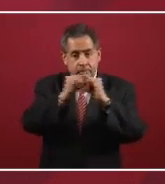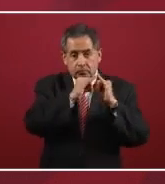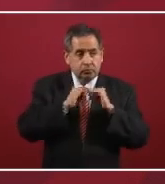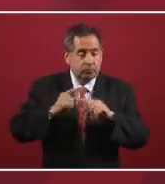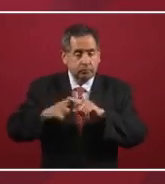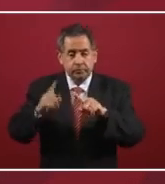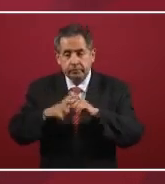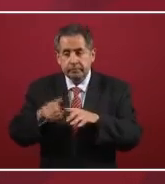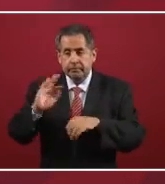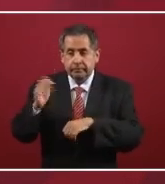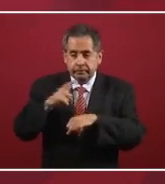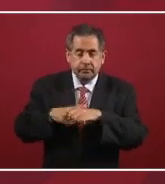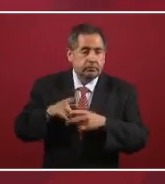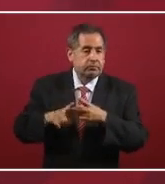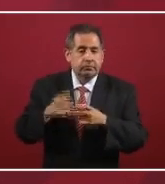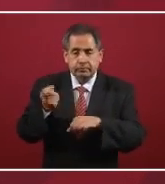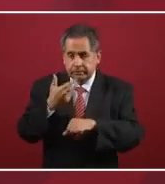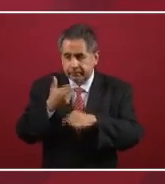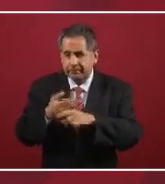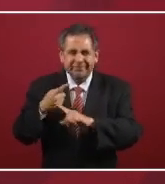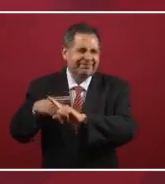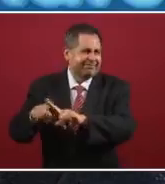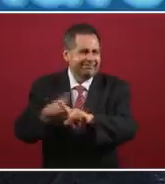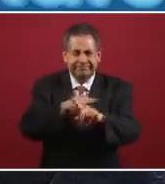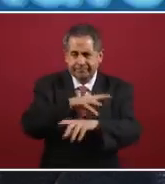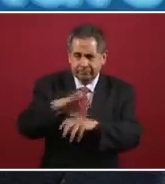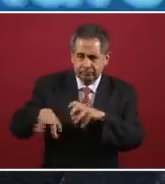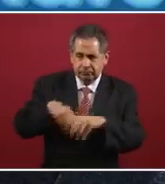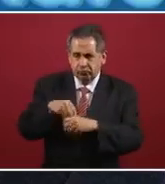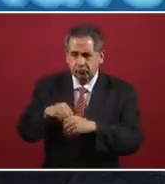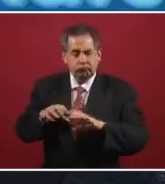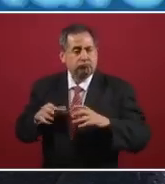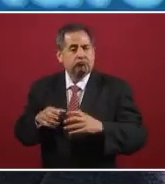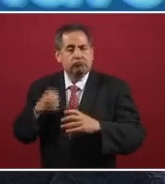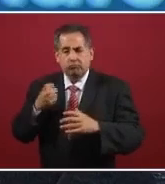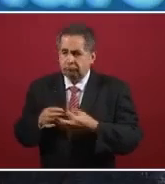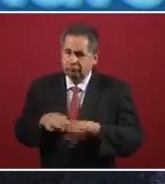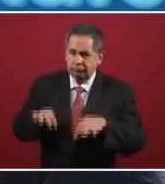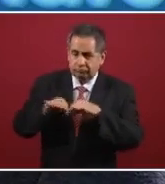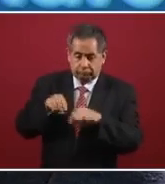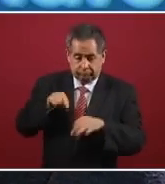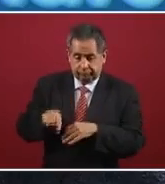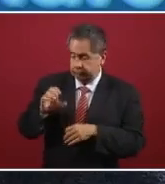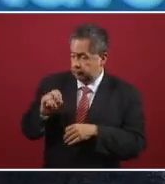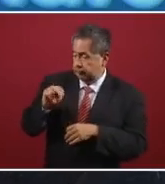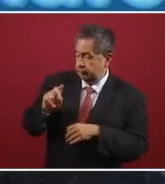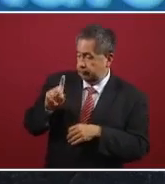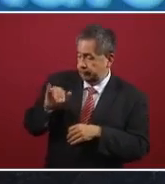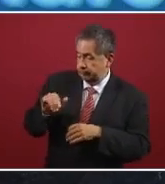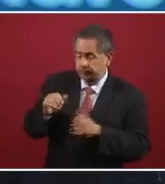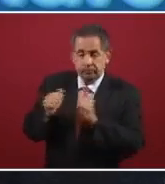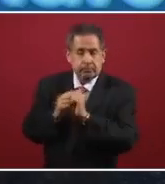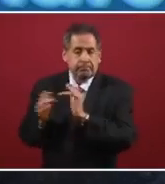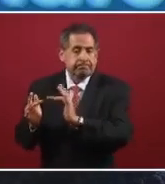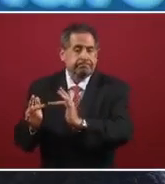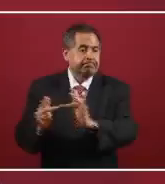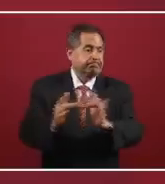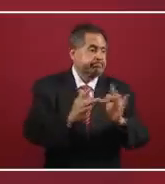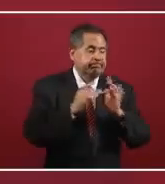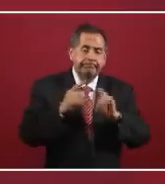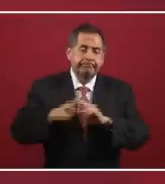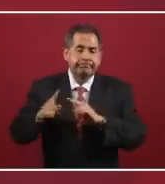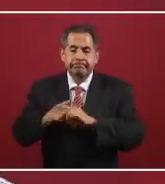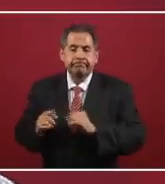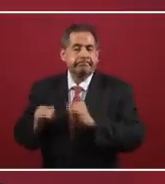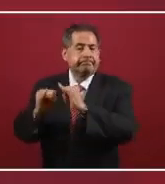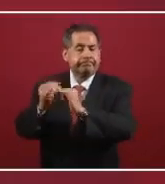federación, las secretarías, las instituciones. Es uno de los puntos más transversales que podemos ver en la actividad de nuestro país.